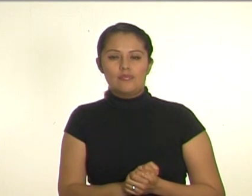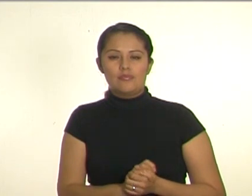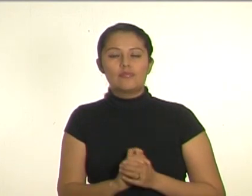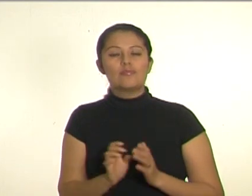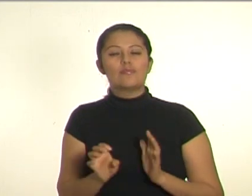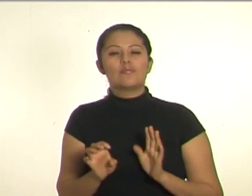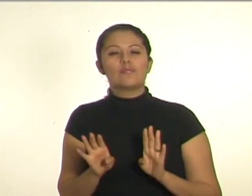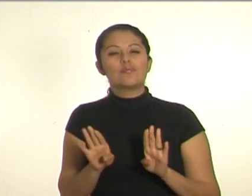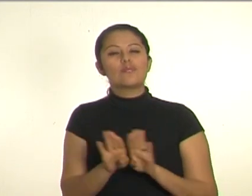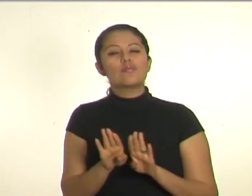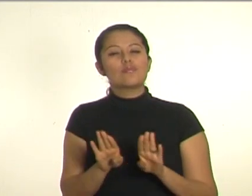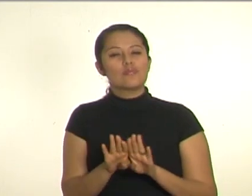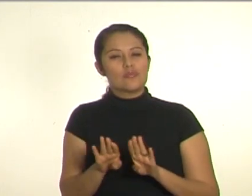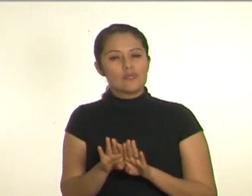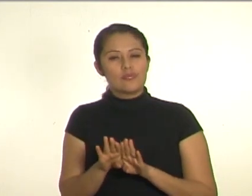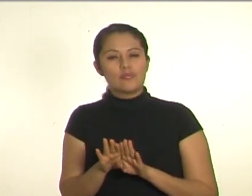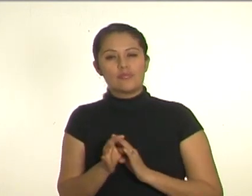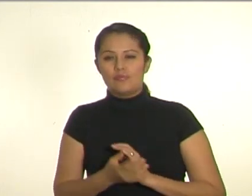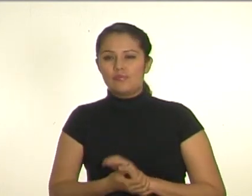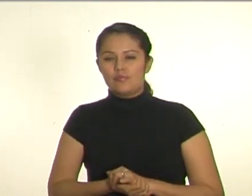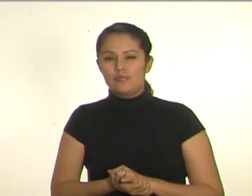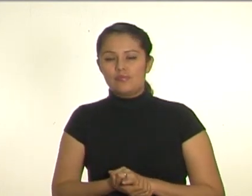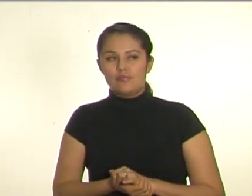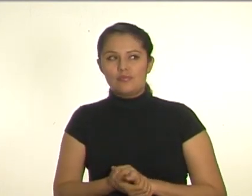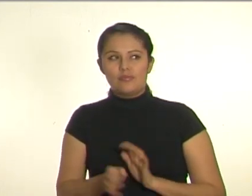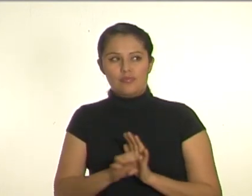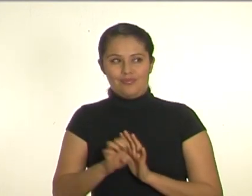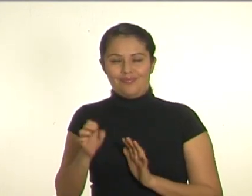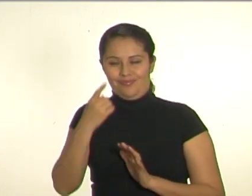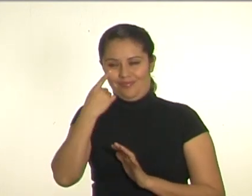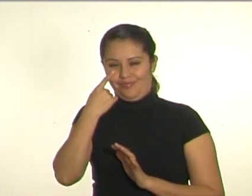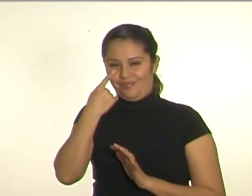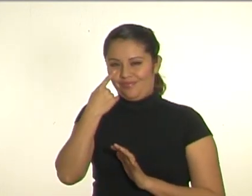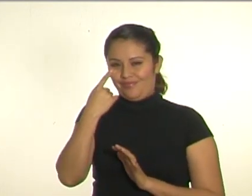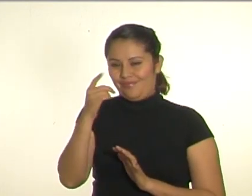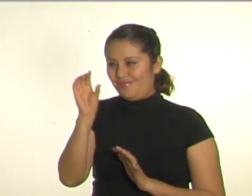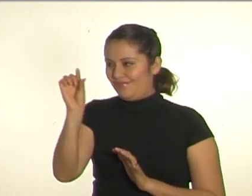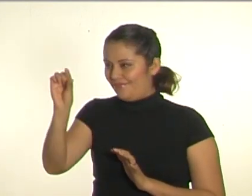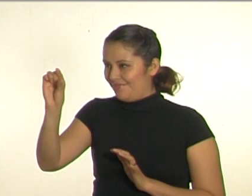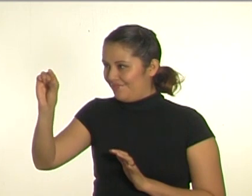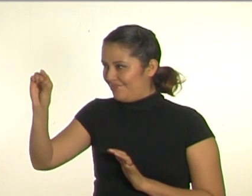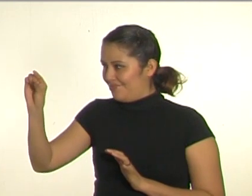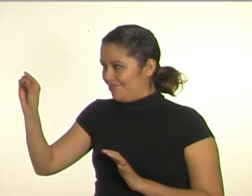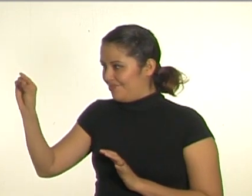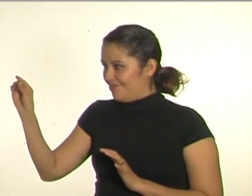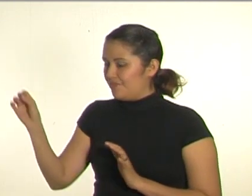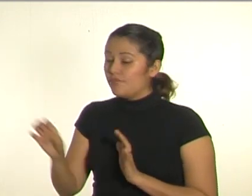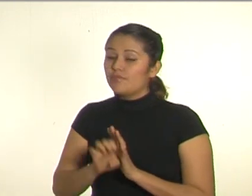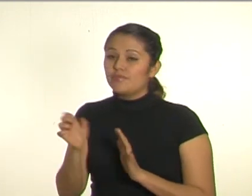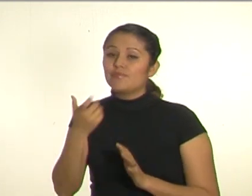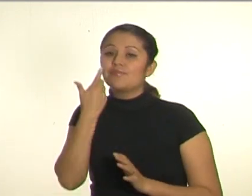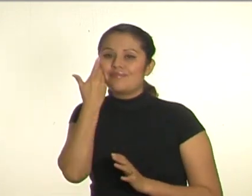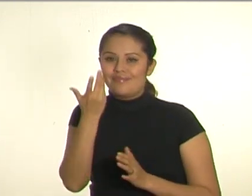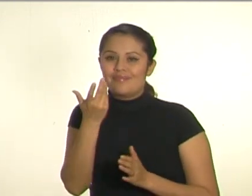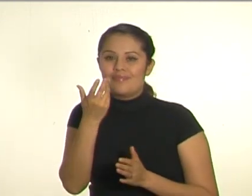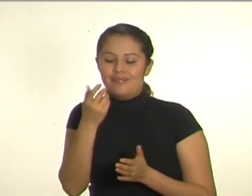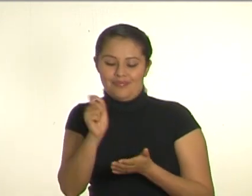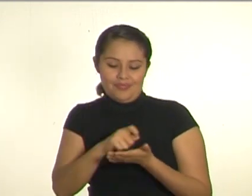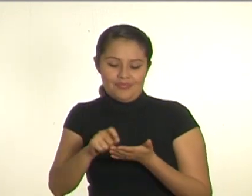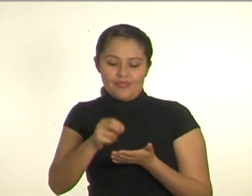y esto lo podemos utilizar en el encabezamiento de una carta o una cita